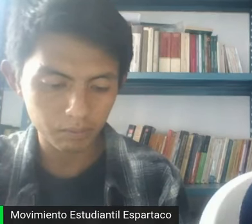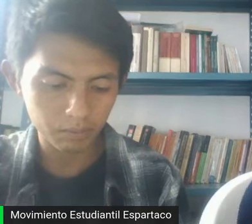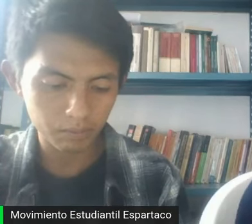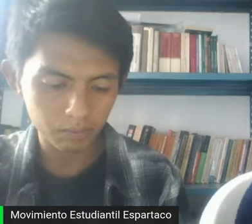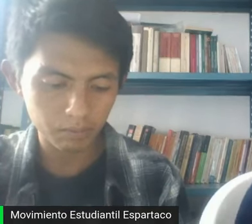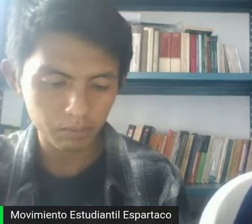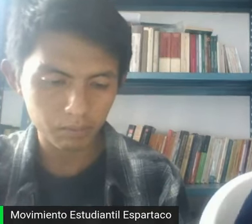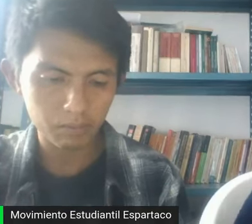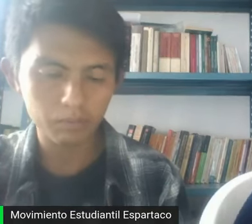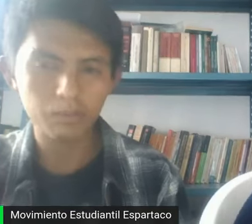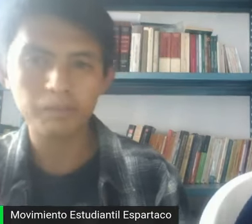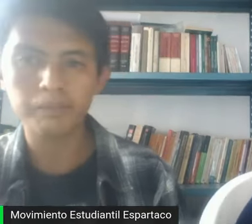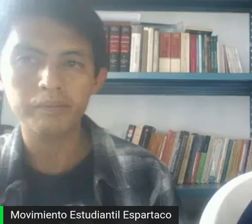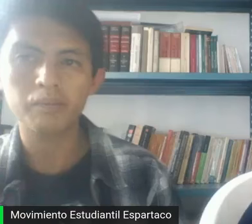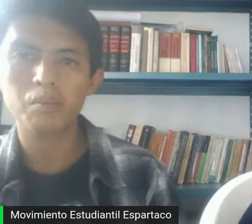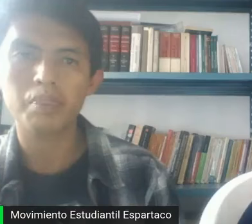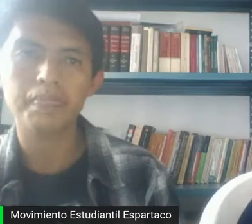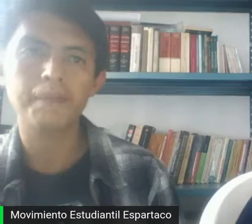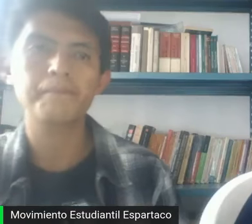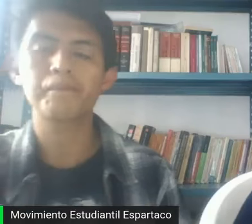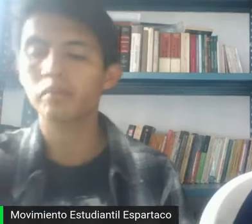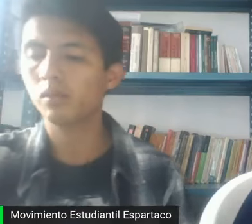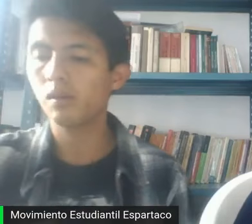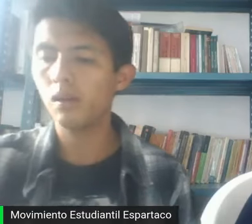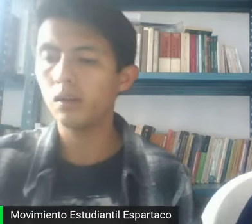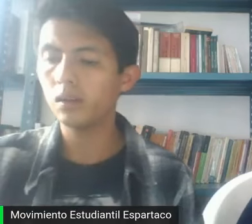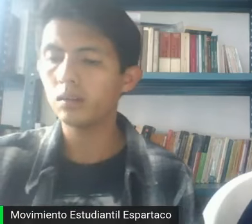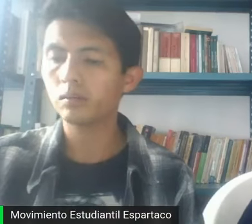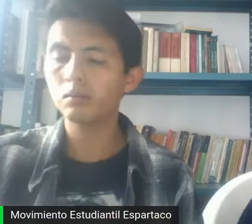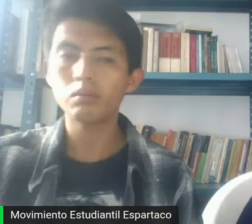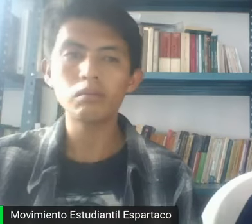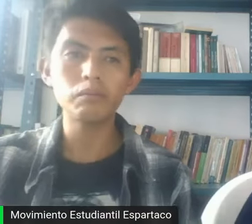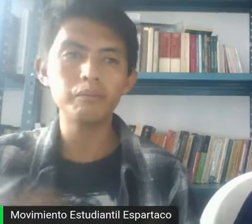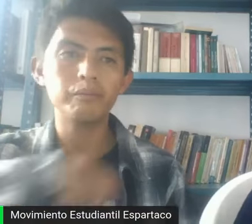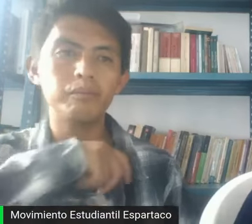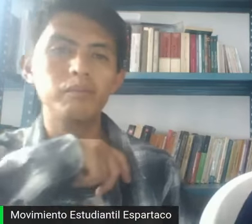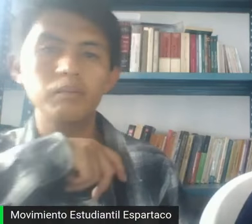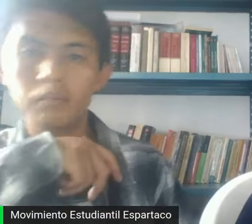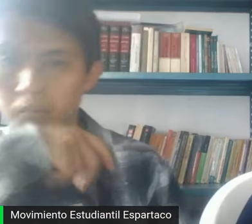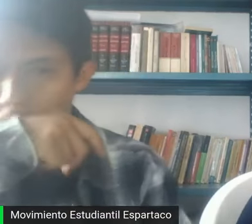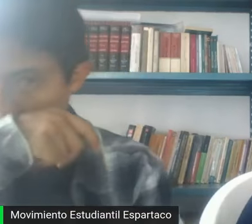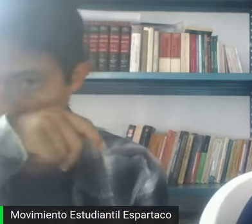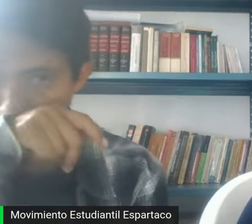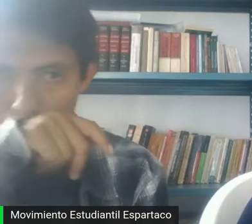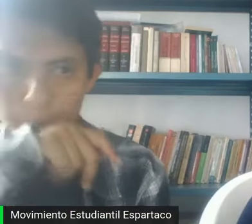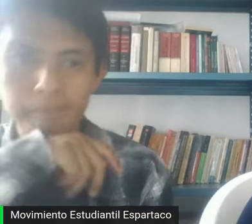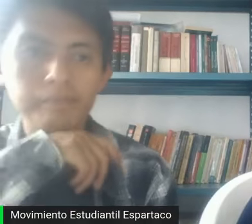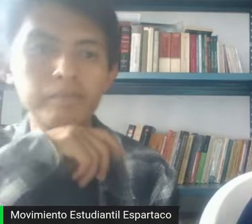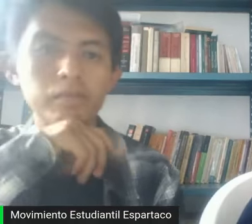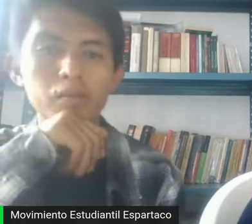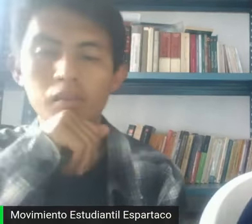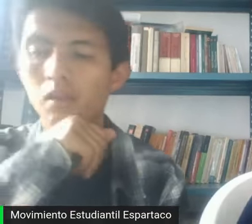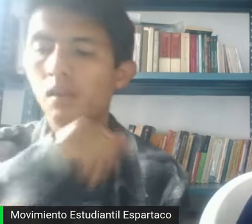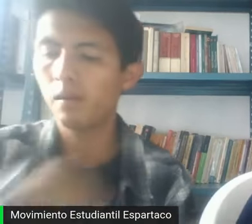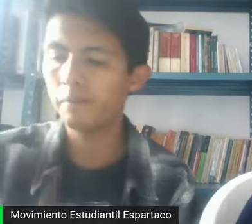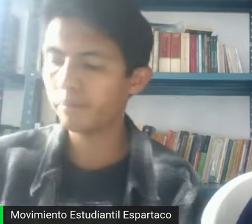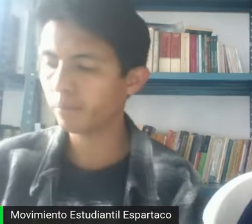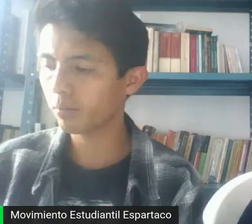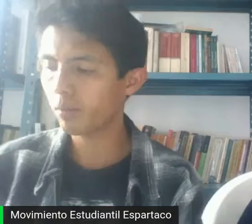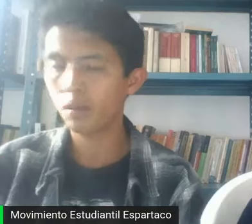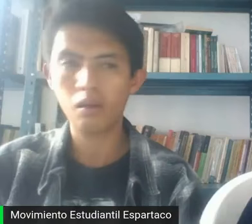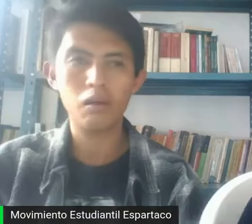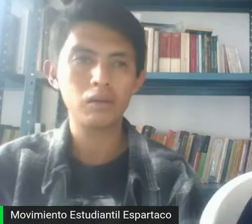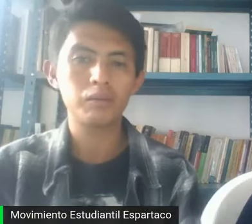privados. Pero bueno, esto fue suficiente para que se echara para abajo esta ley, se